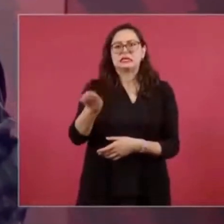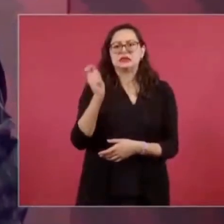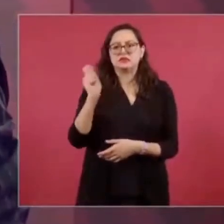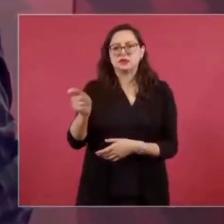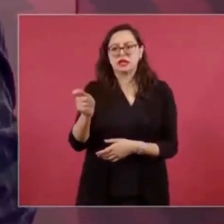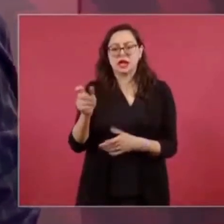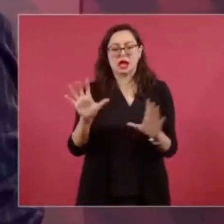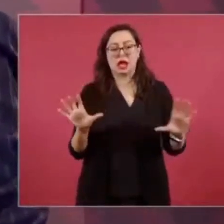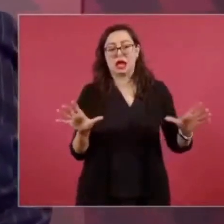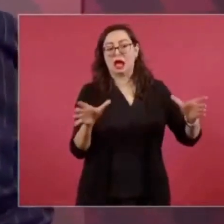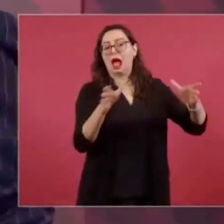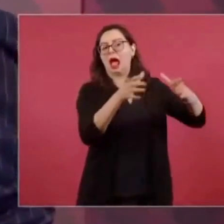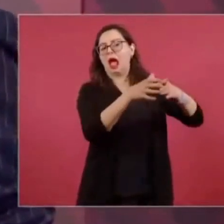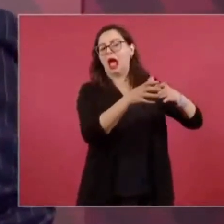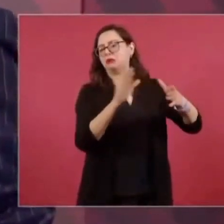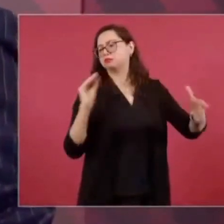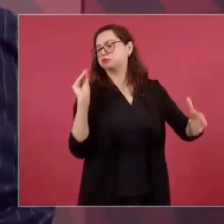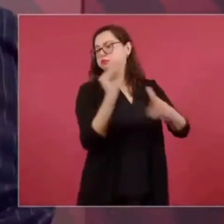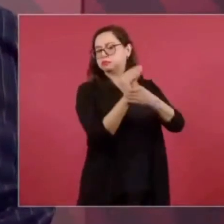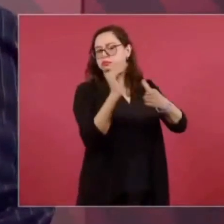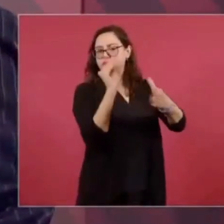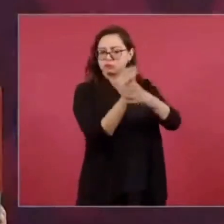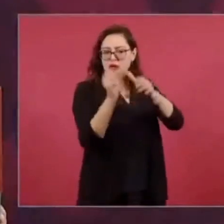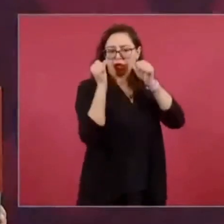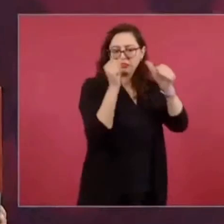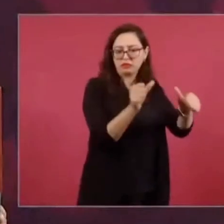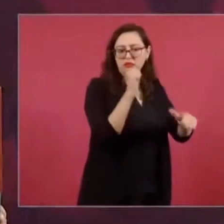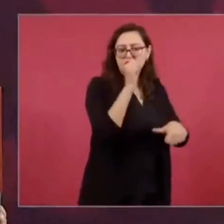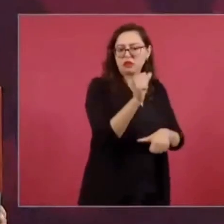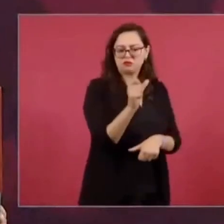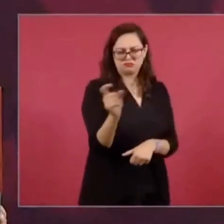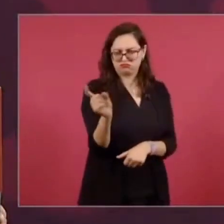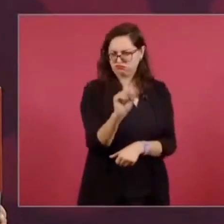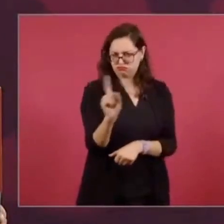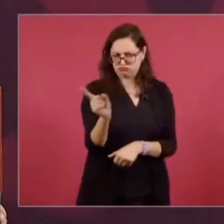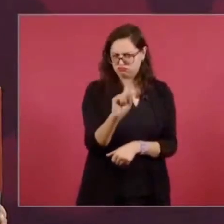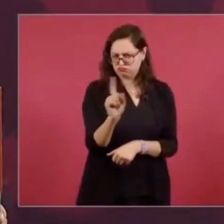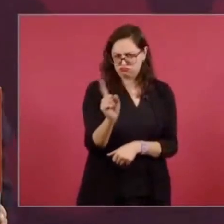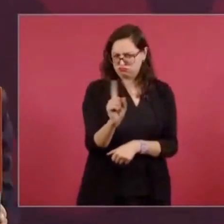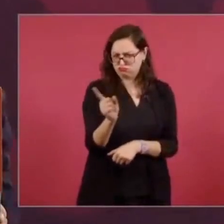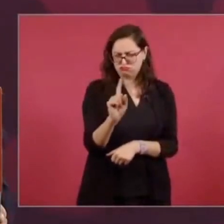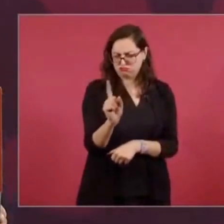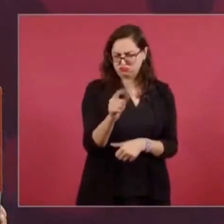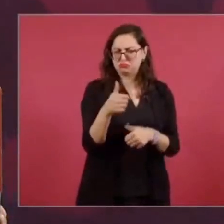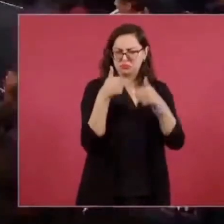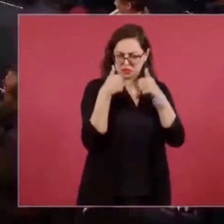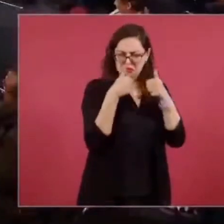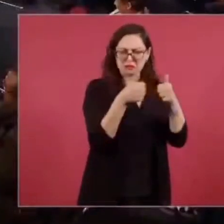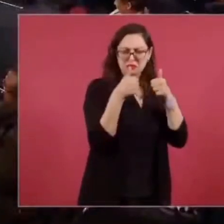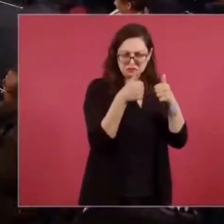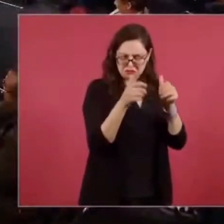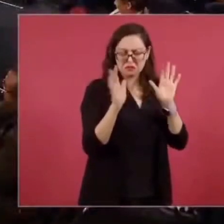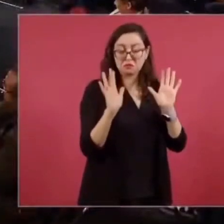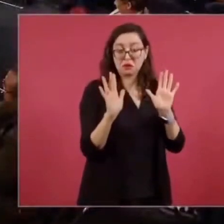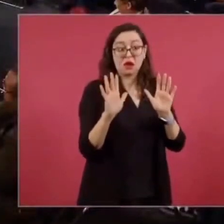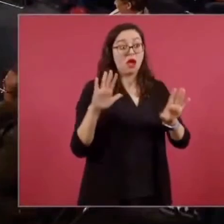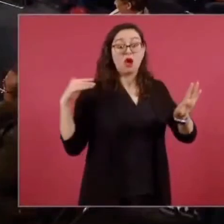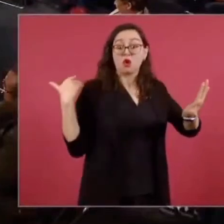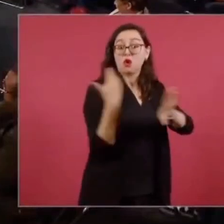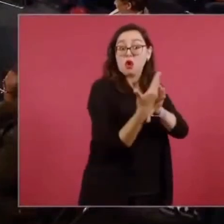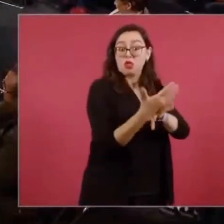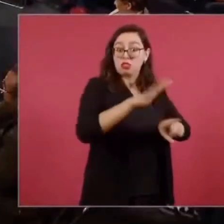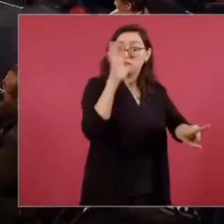ignorar a nadie, no significa mucho menos perseguir a nadie.